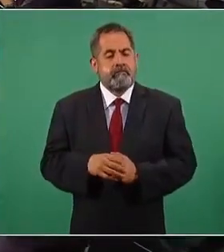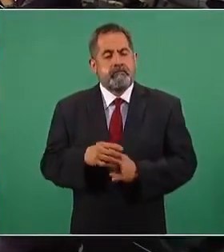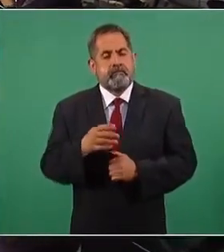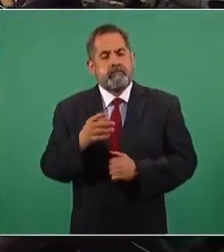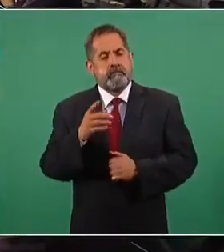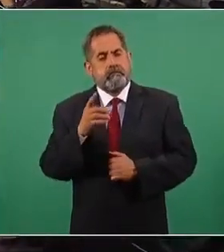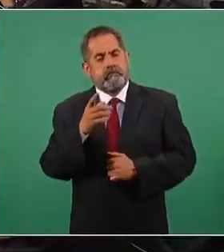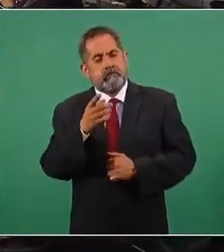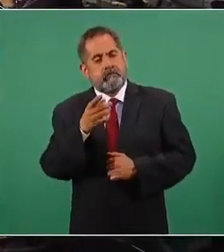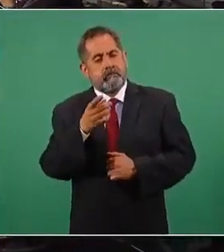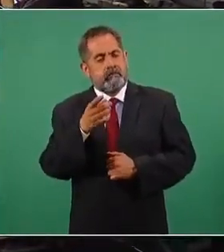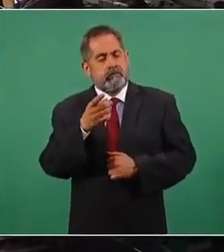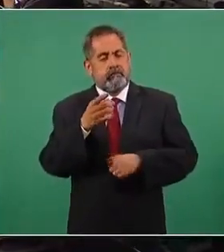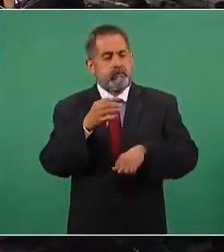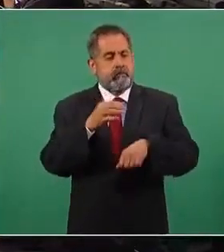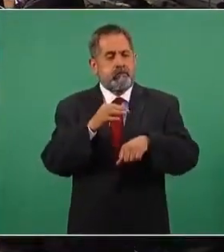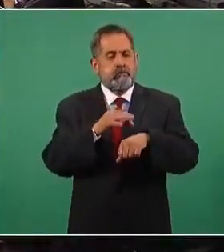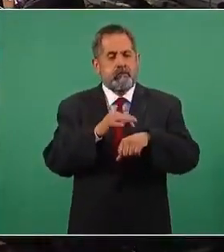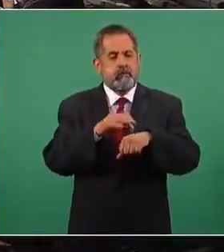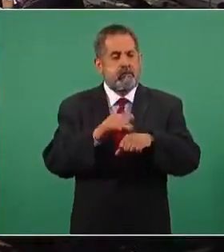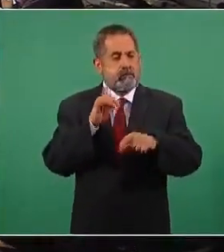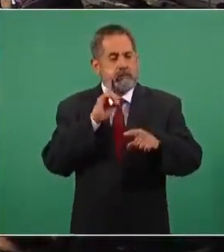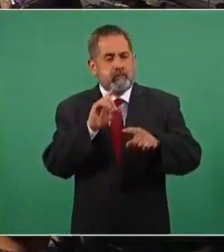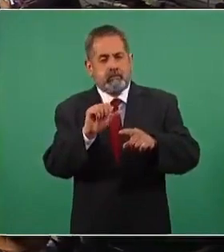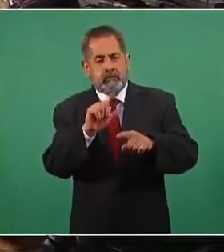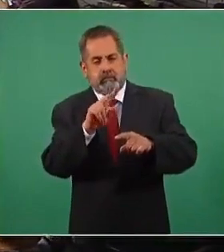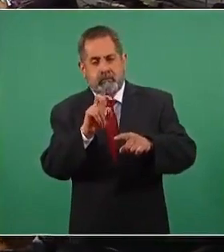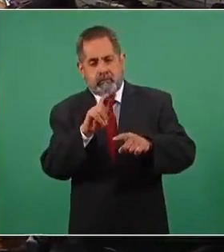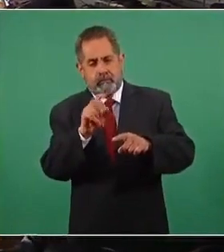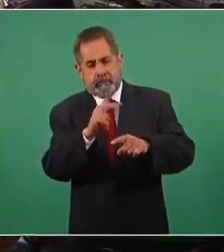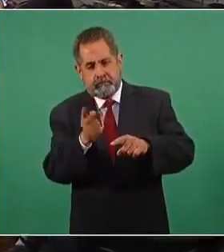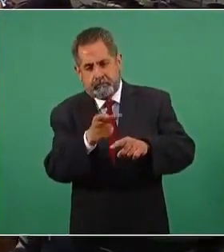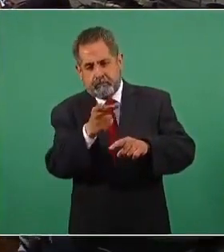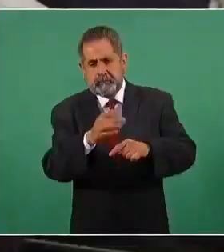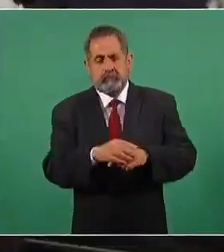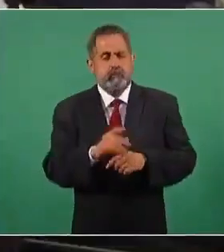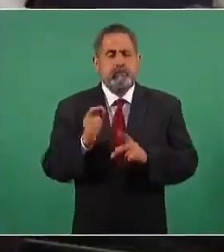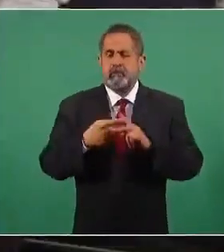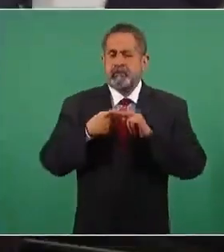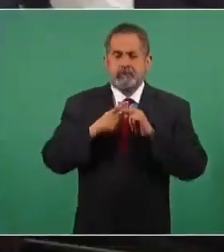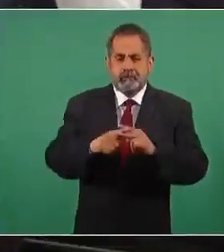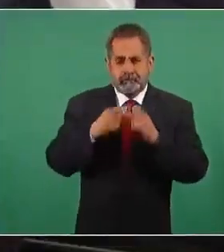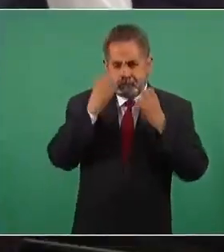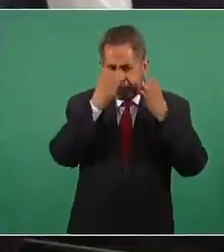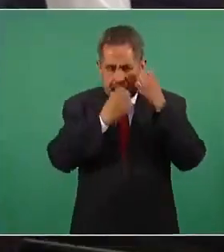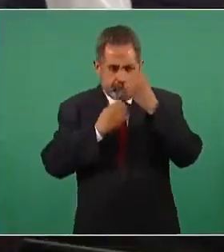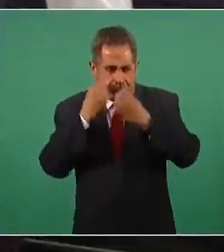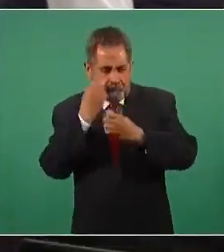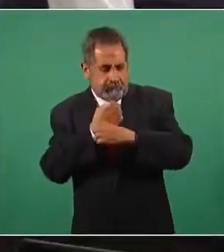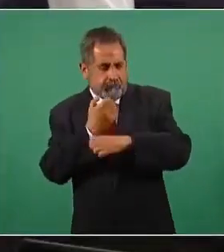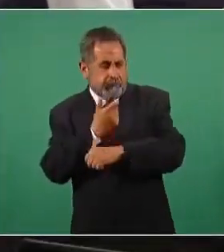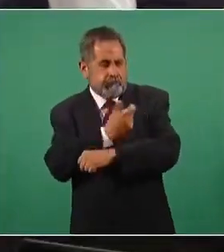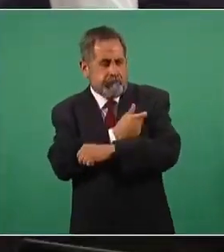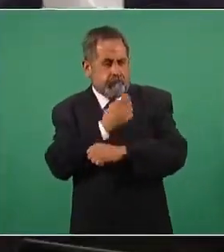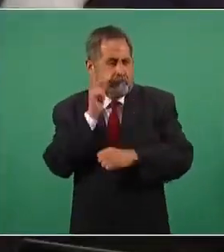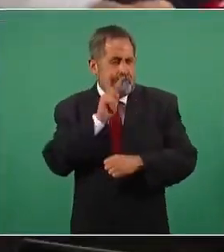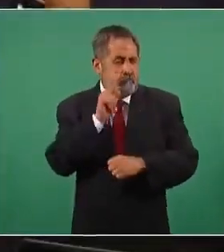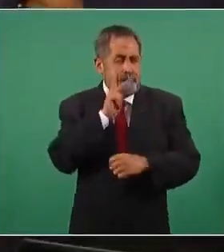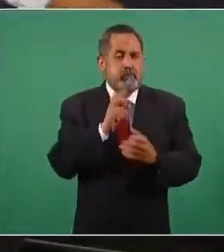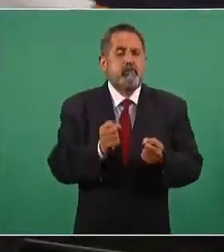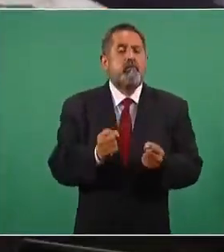Doctora Álvarez Builla, me gustaría conocer cuándo darán inicio los ensayos clínicos, cuántas personas se